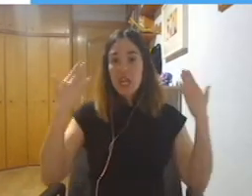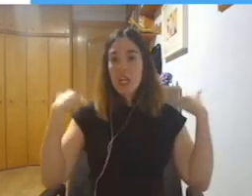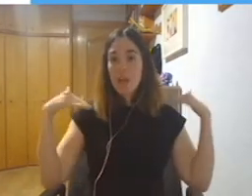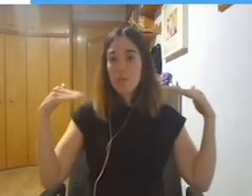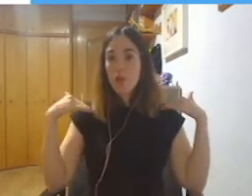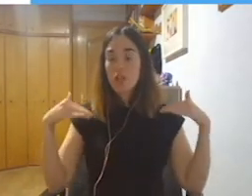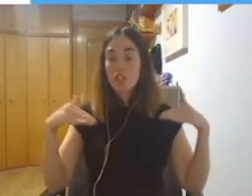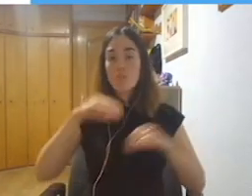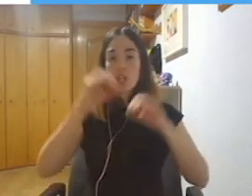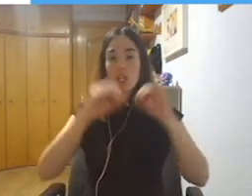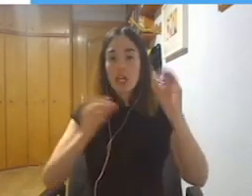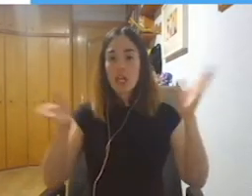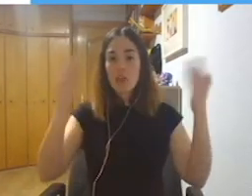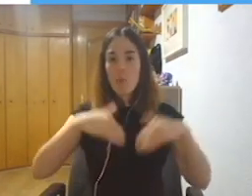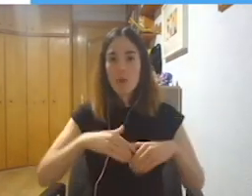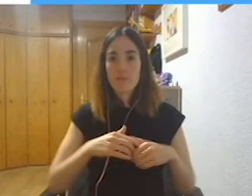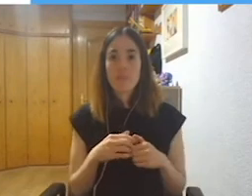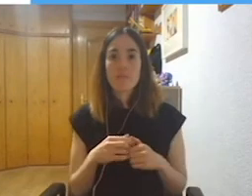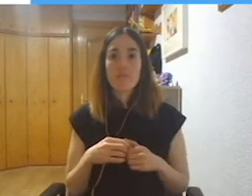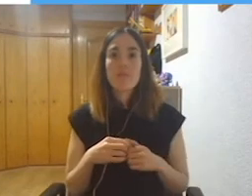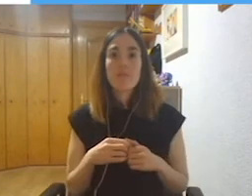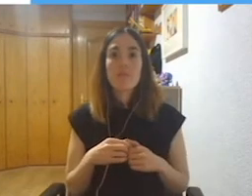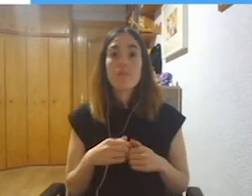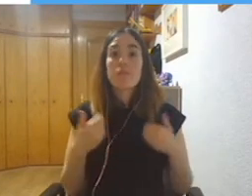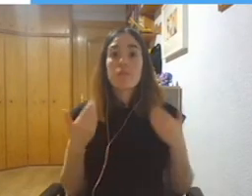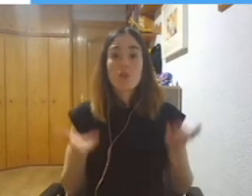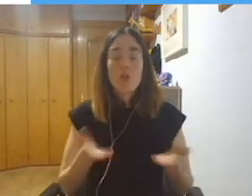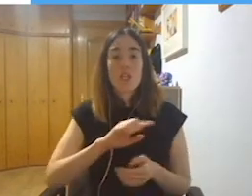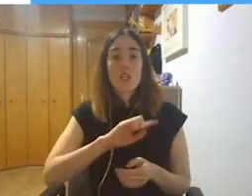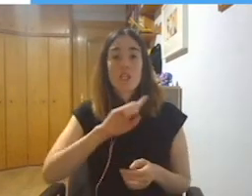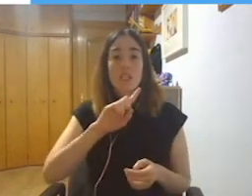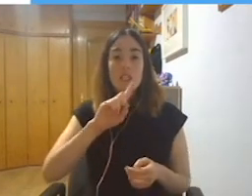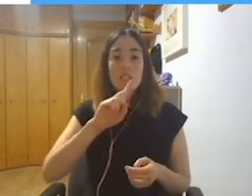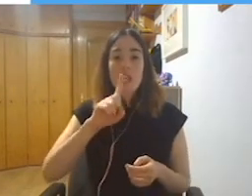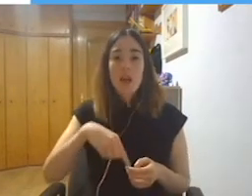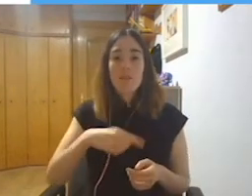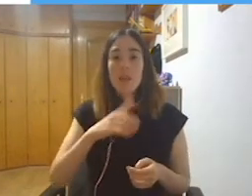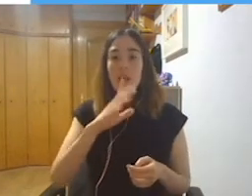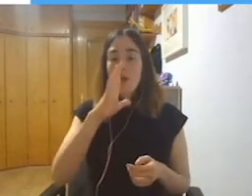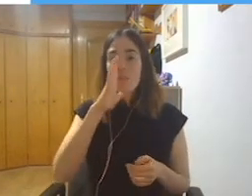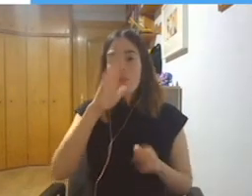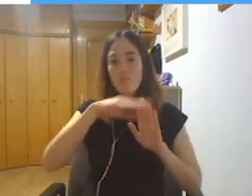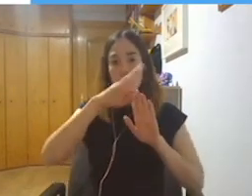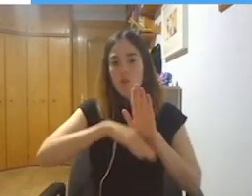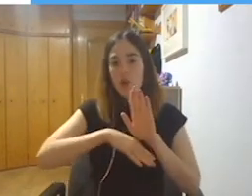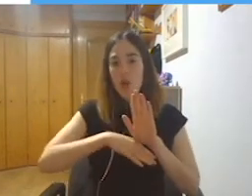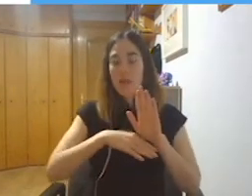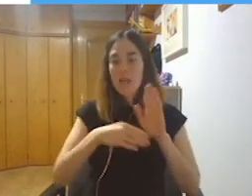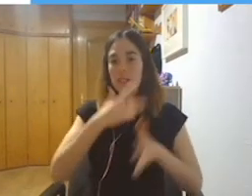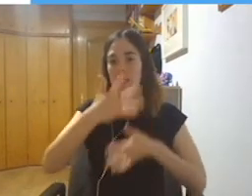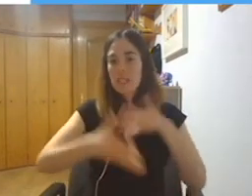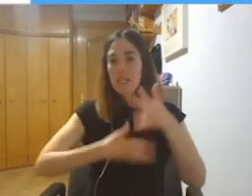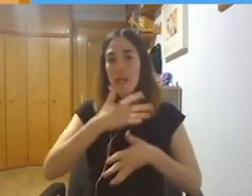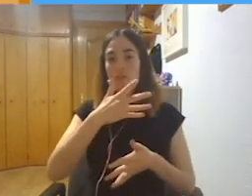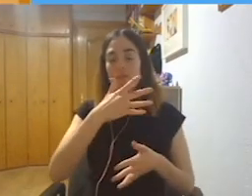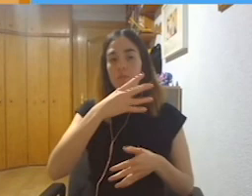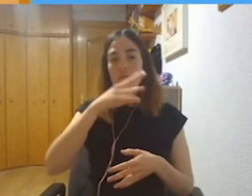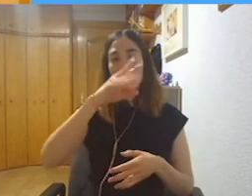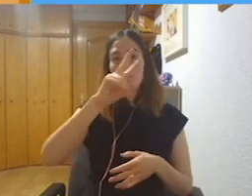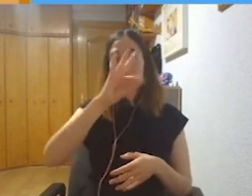este porcentaje. Y bueno, ITEN tampoco ha contado con ningún programa asignado.